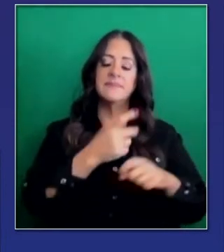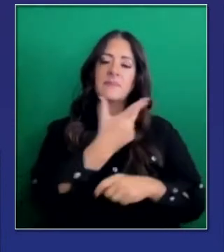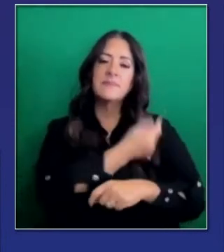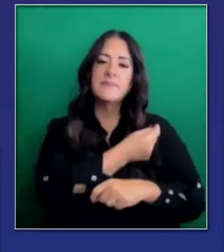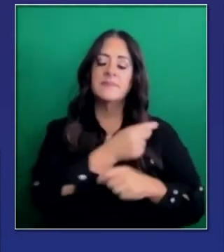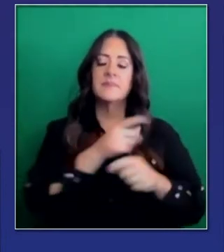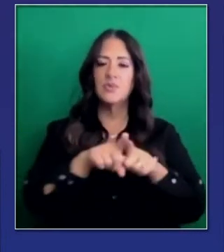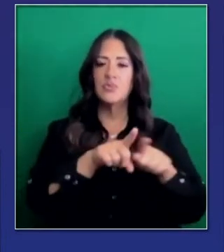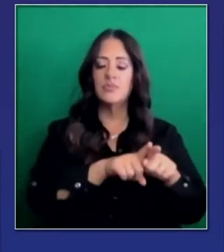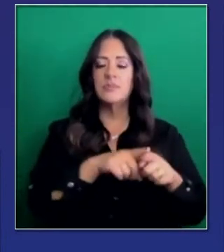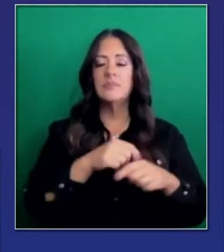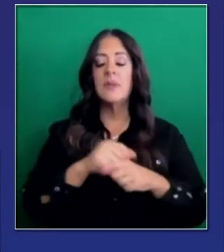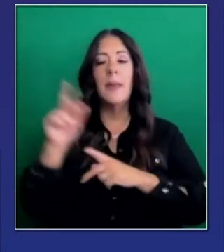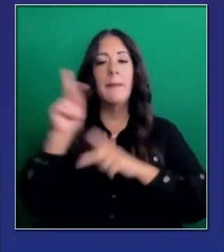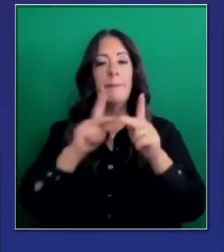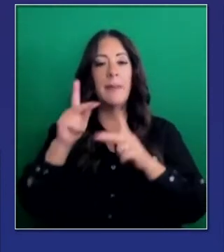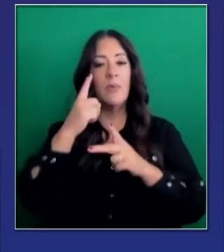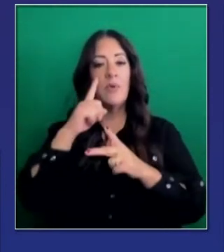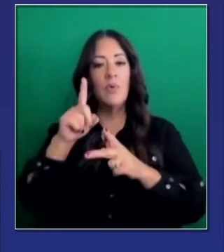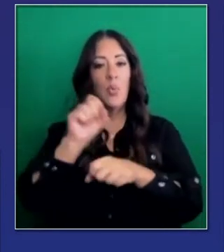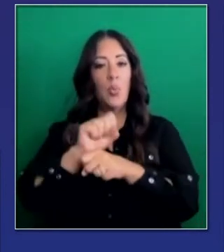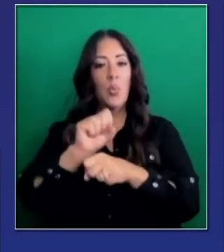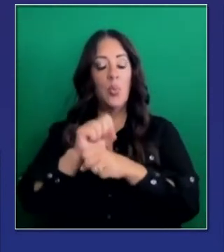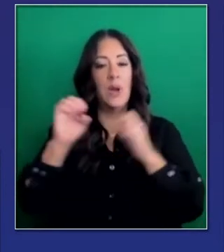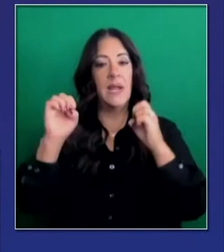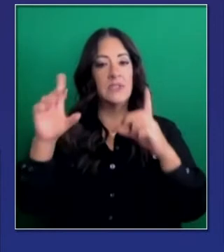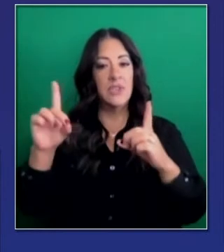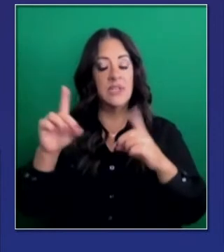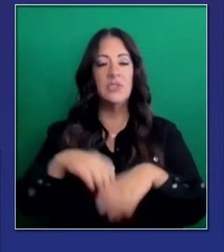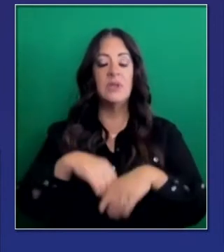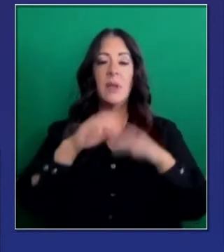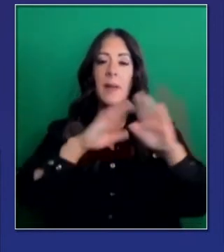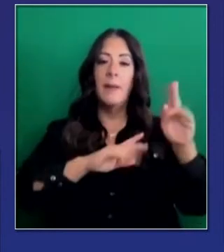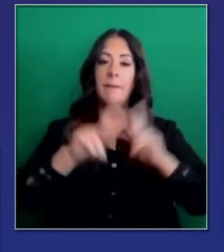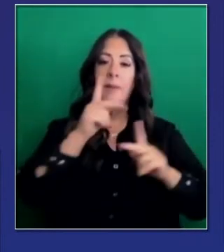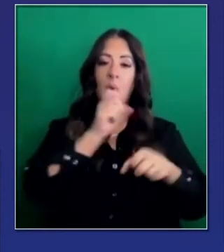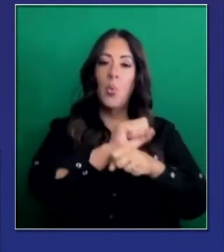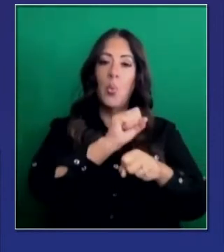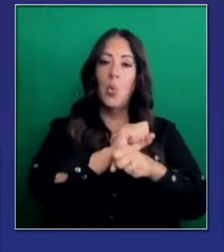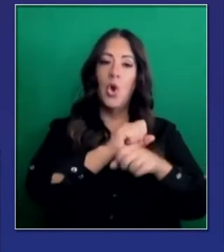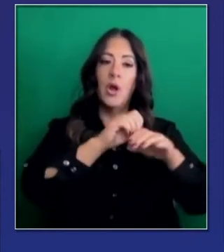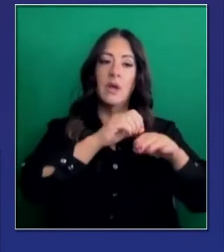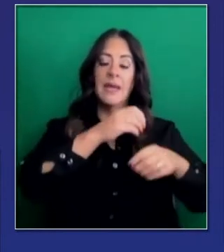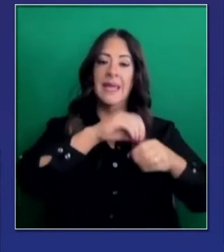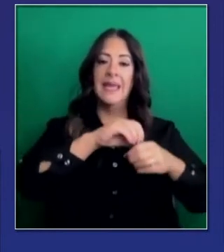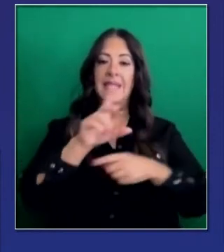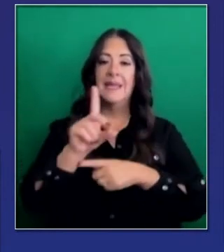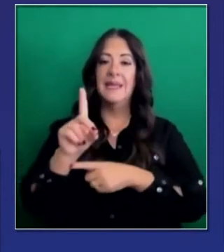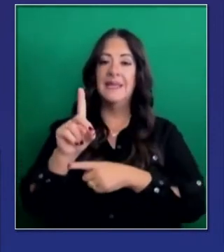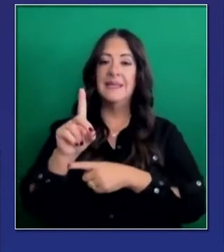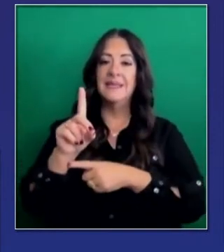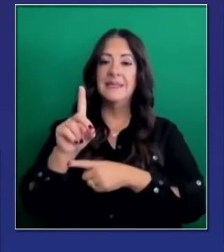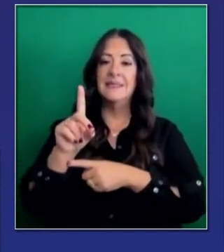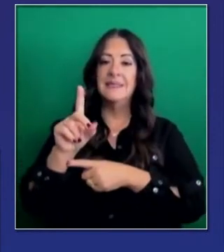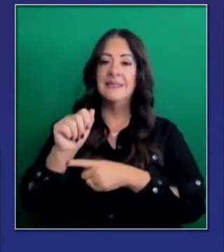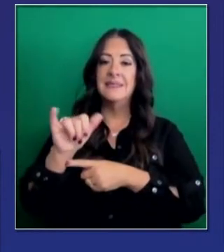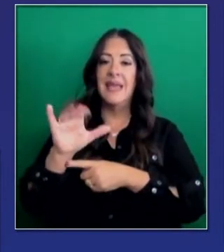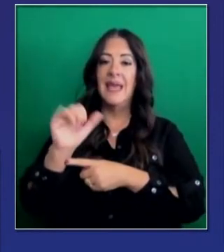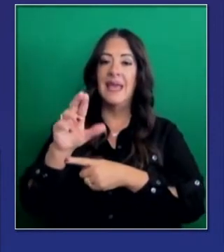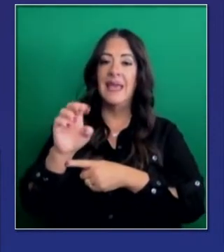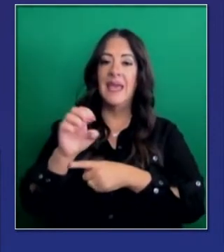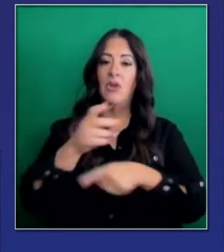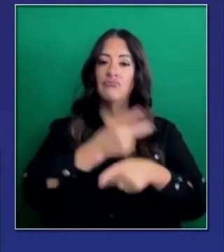vacuna en el sistema de educación vamos a empezar a vacunar a personas como maestros profesionales de cuidado niños a través de